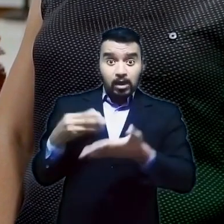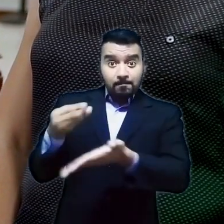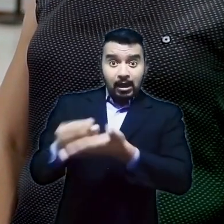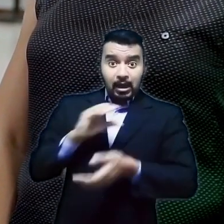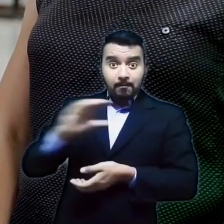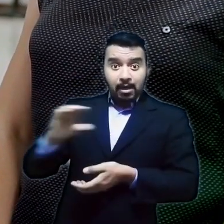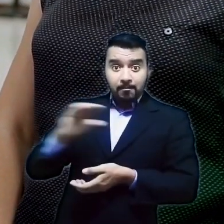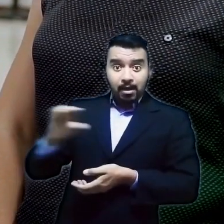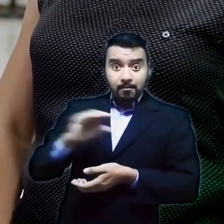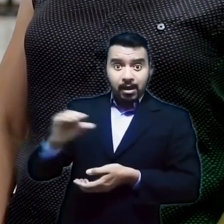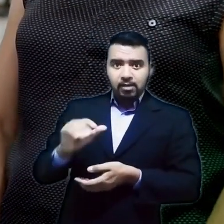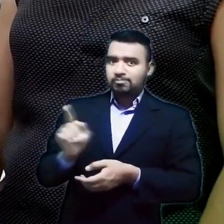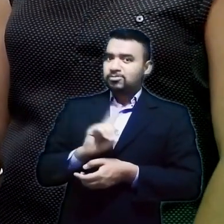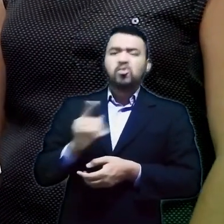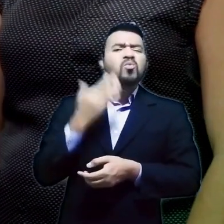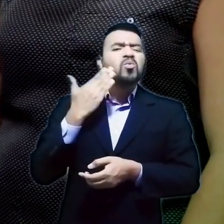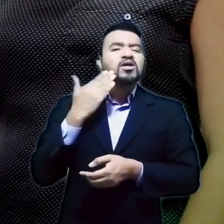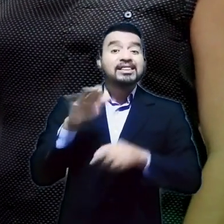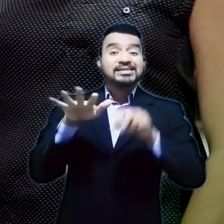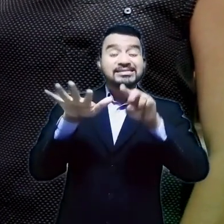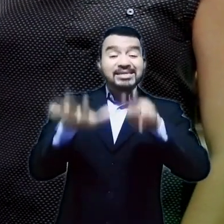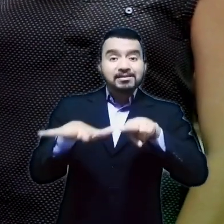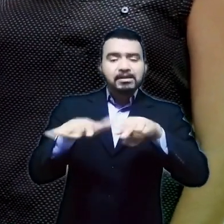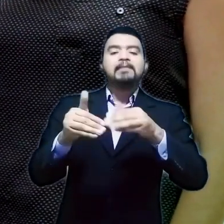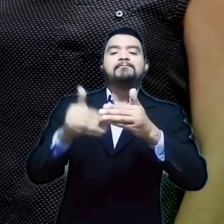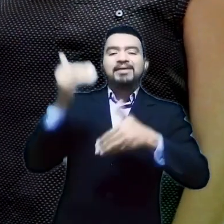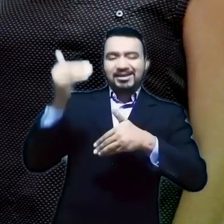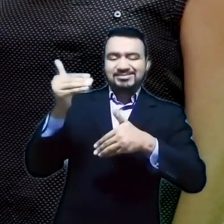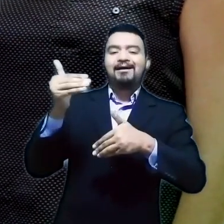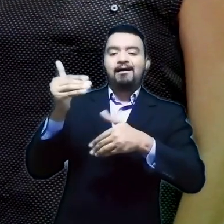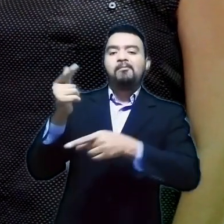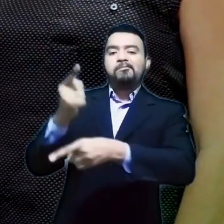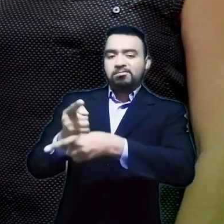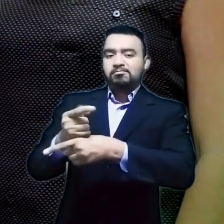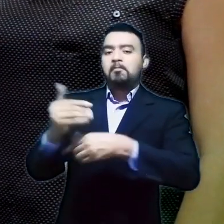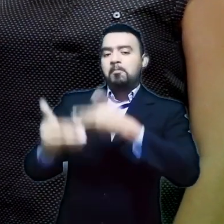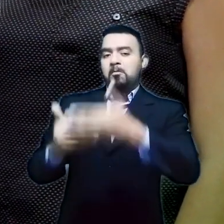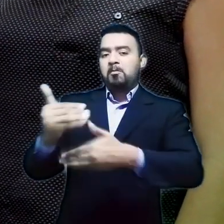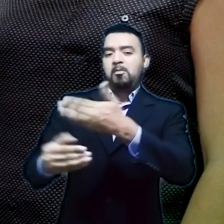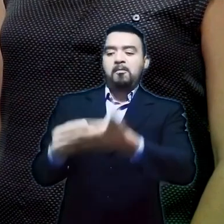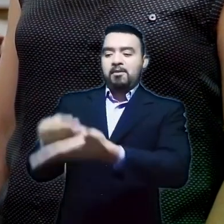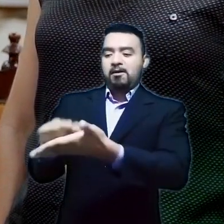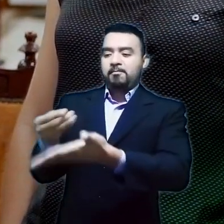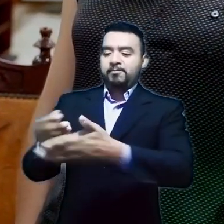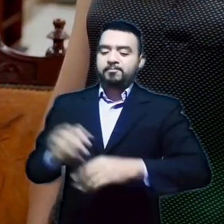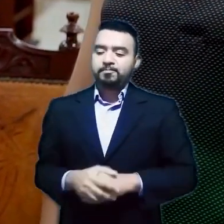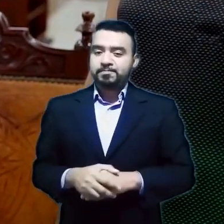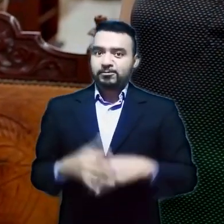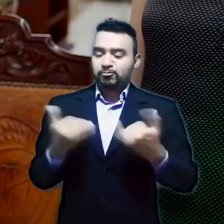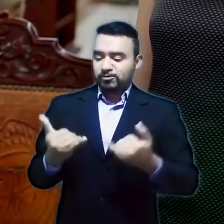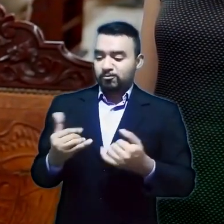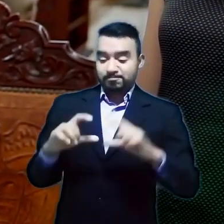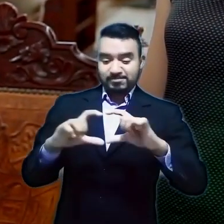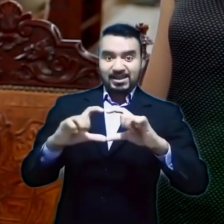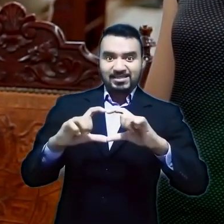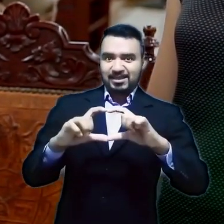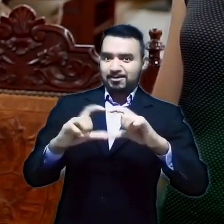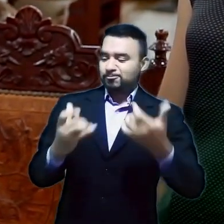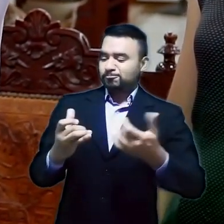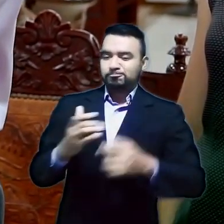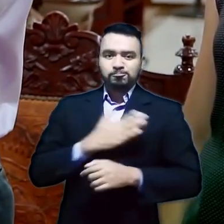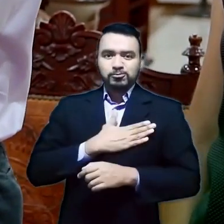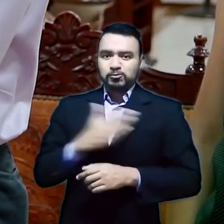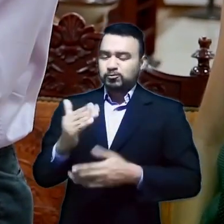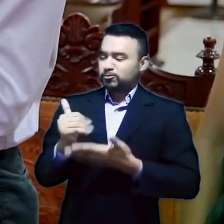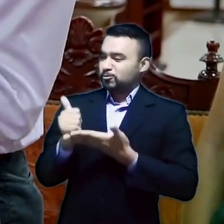a pagar solo capital y el municipio hasta el mes número 12 pagará intereses. Entonces, Chila, aquí muy contento